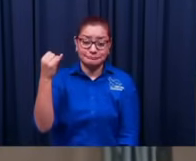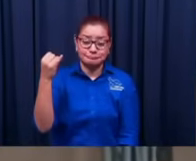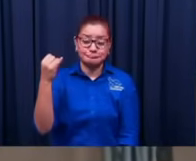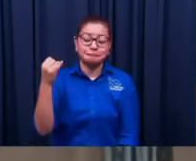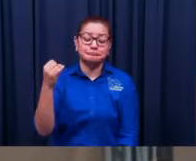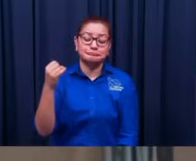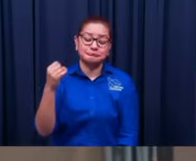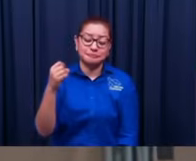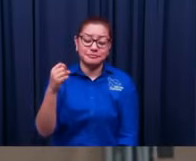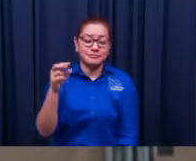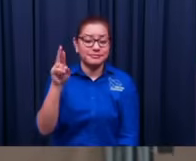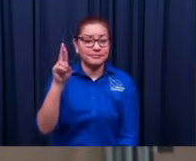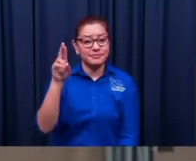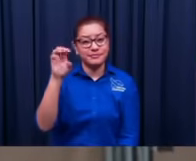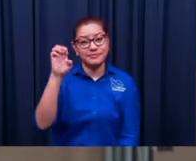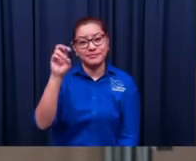¿no?